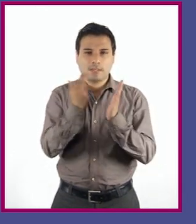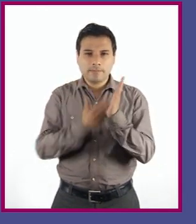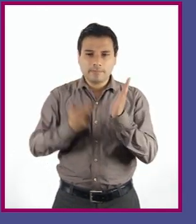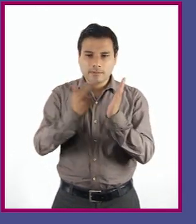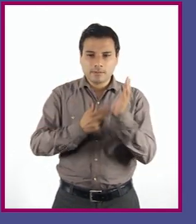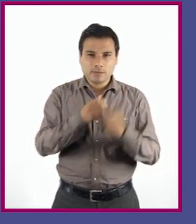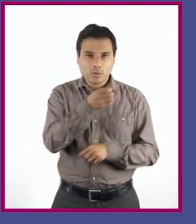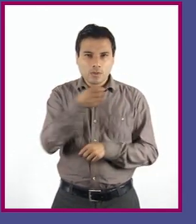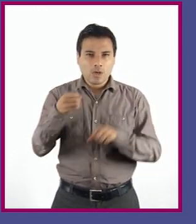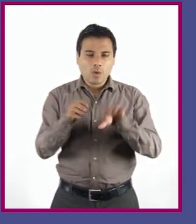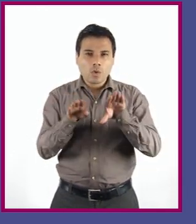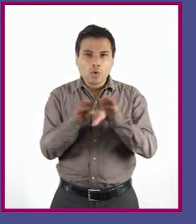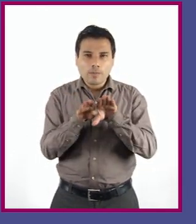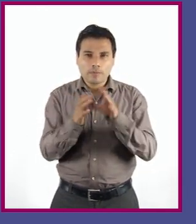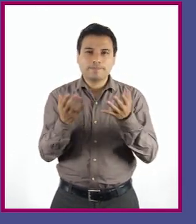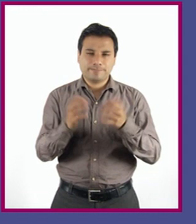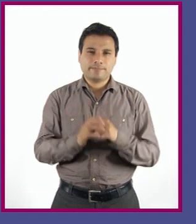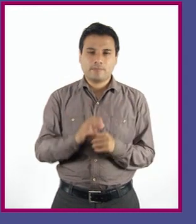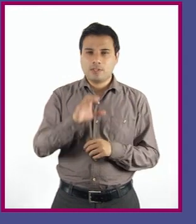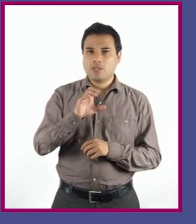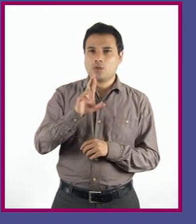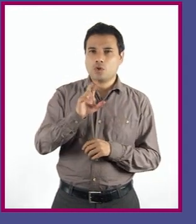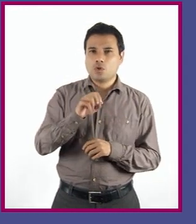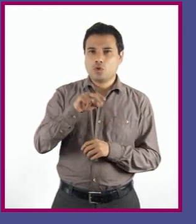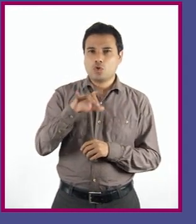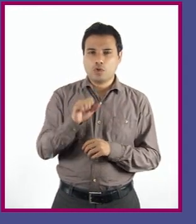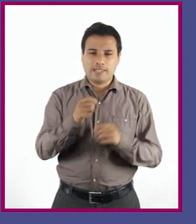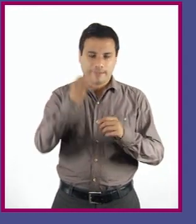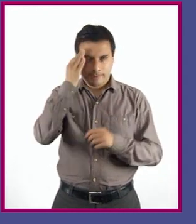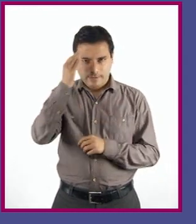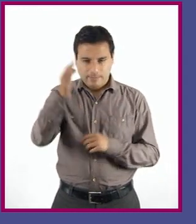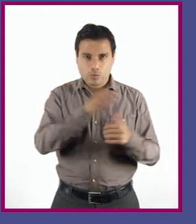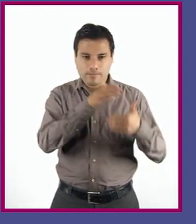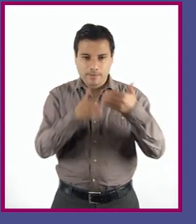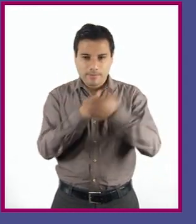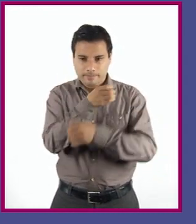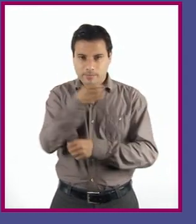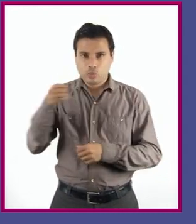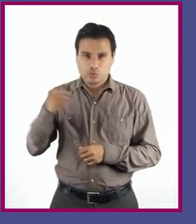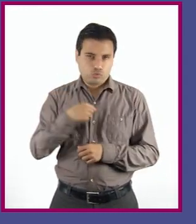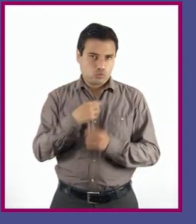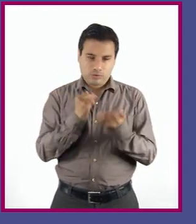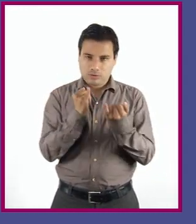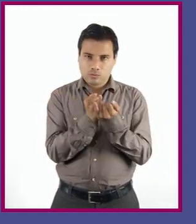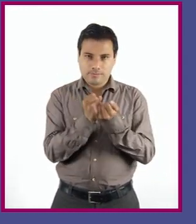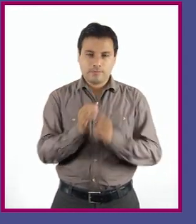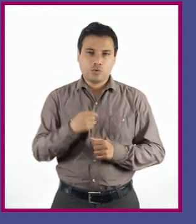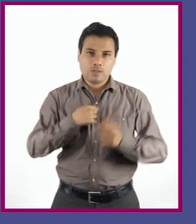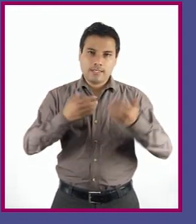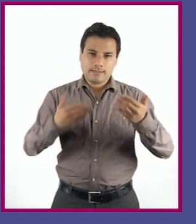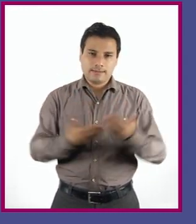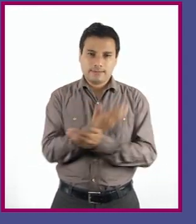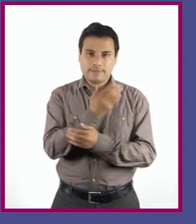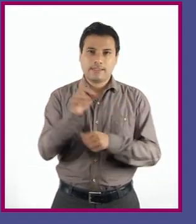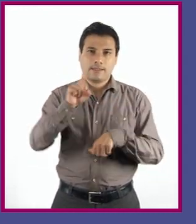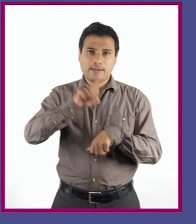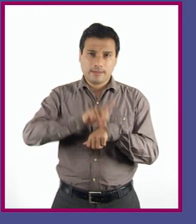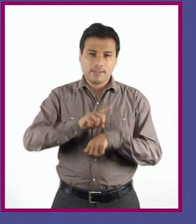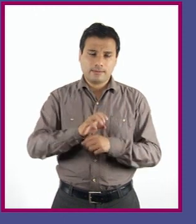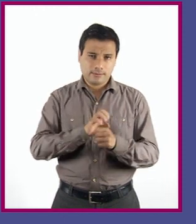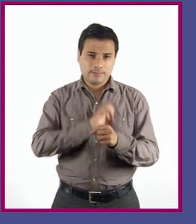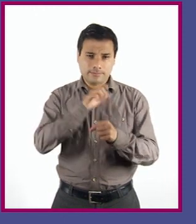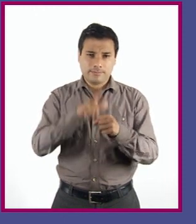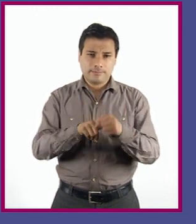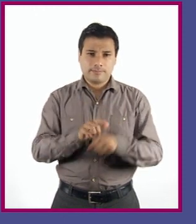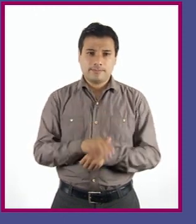la cronológica, y fue de esa manera como comencé a integrar en mi autobiografía. Nací en un día muy